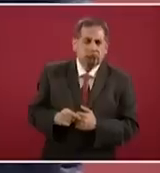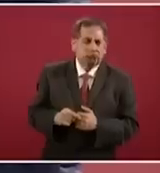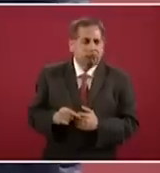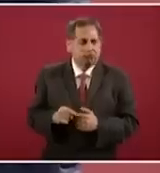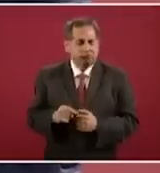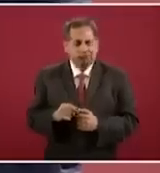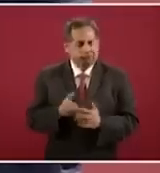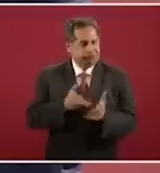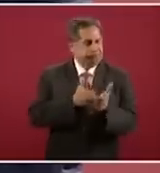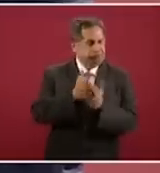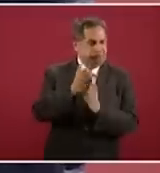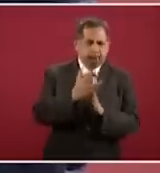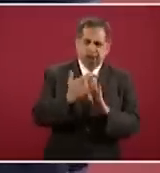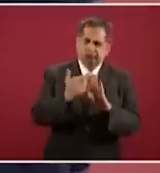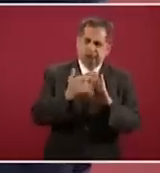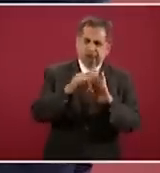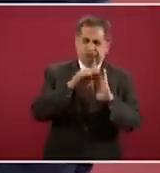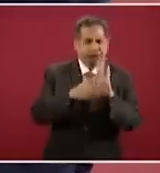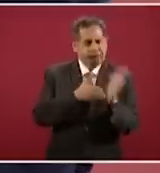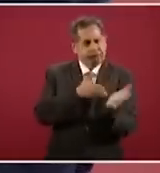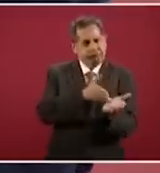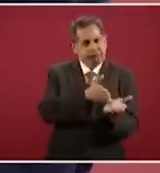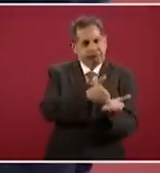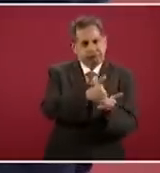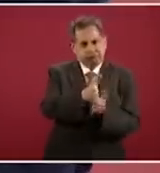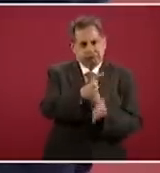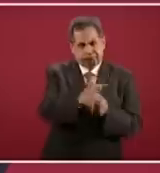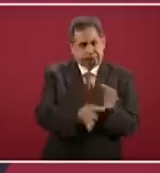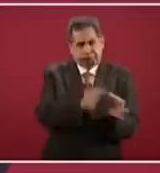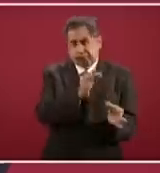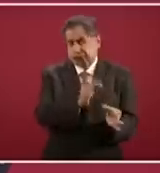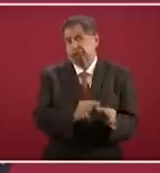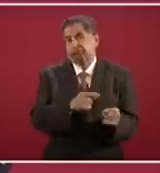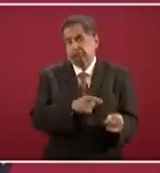con principios, una mujer íntegra.